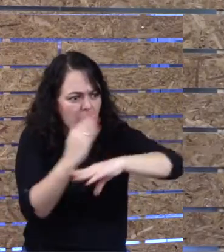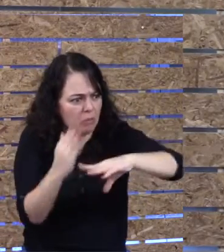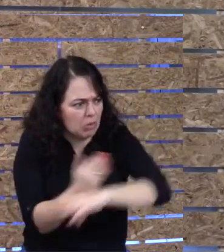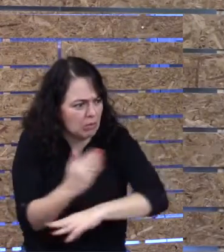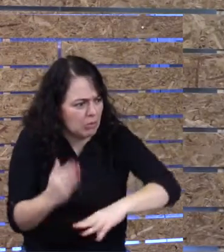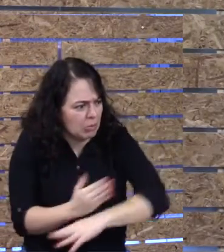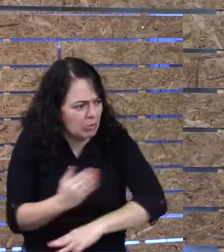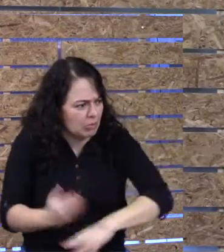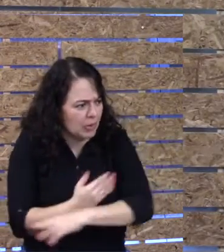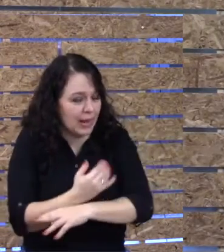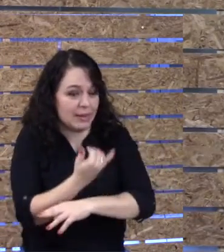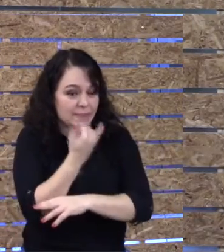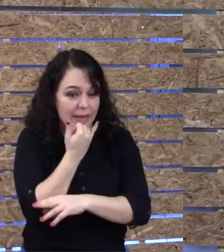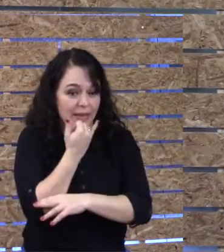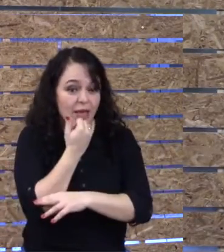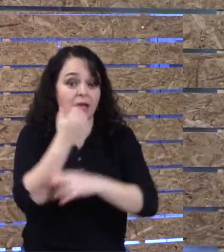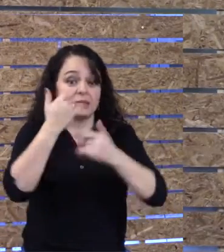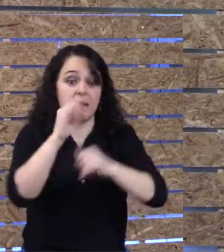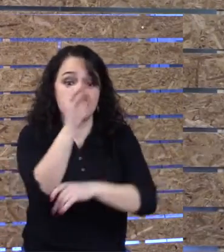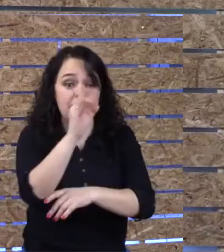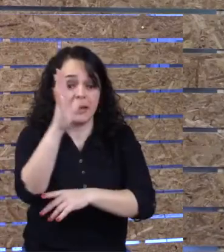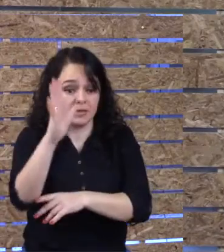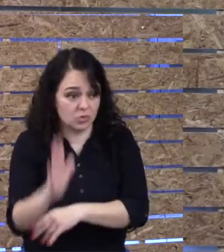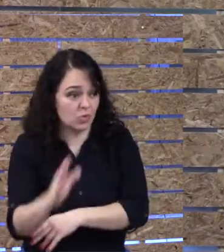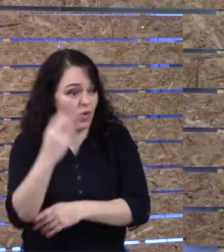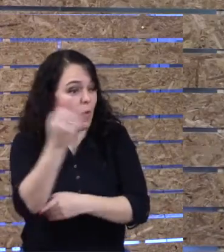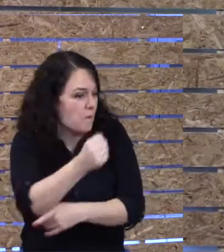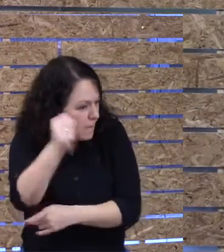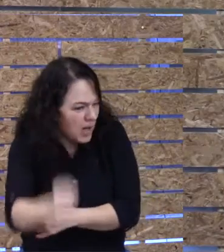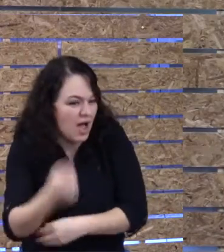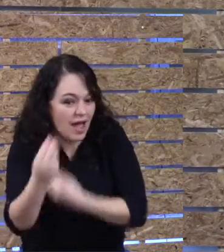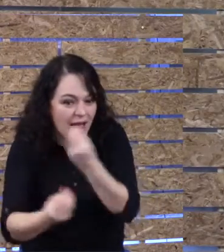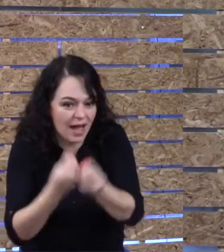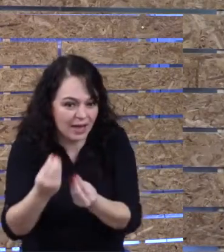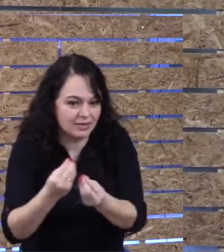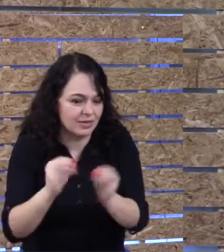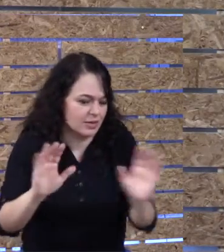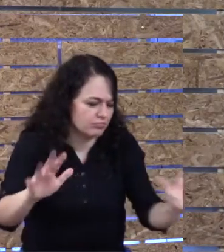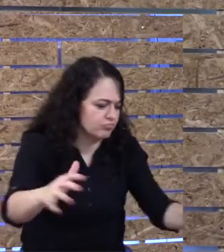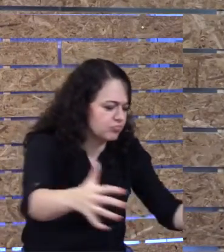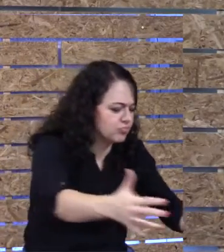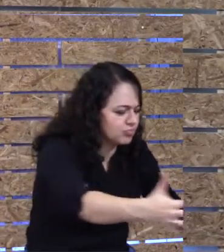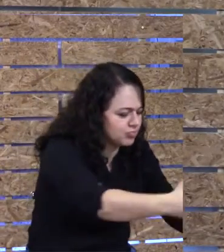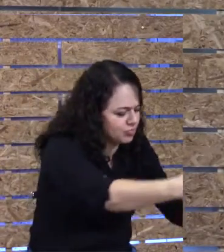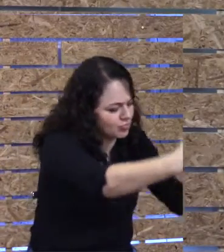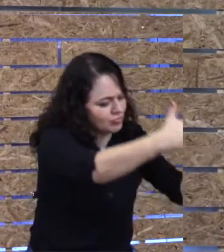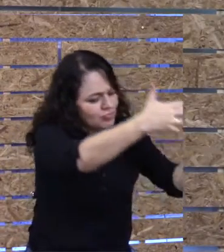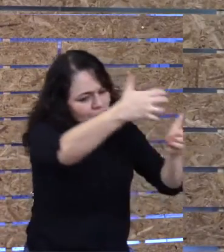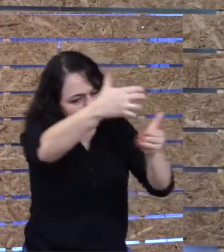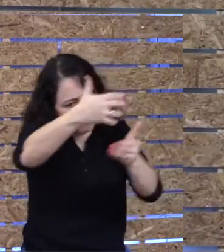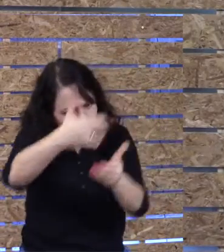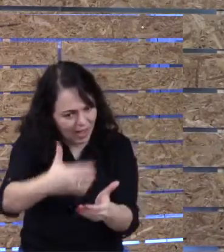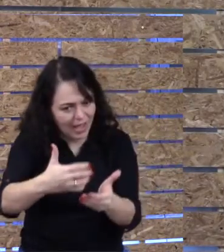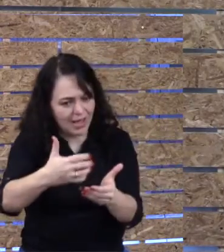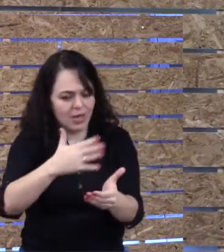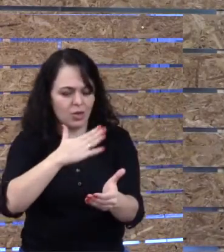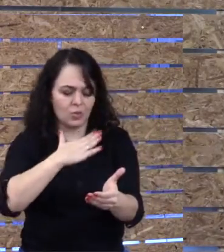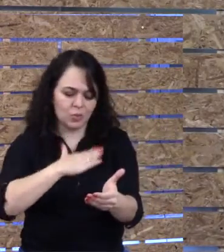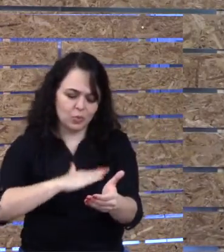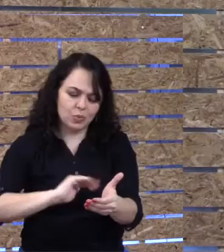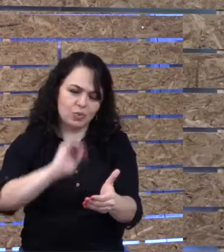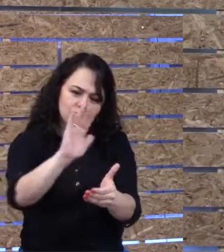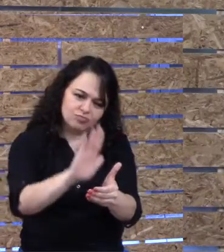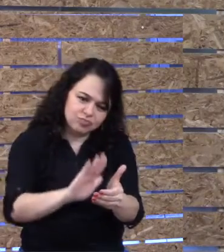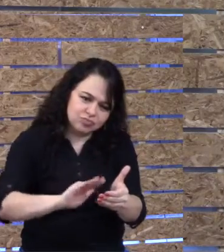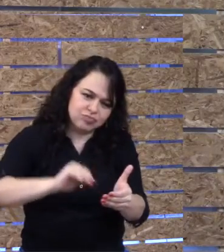acción del pastor es traer la oveja a descansar en la gracia de Dios, en el cuidado paternal de Dios, quien